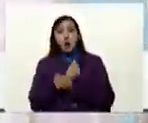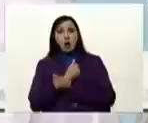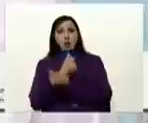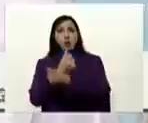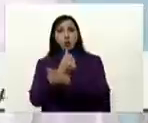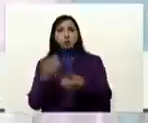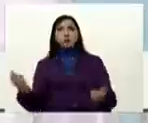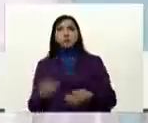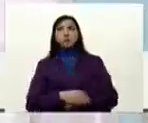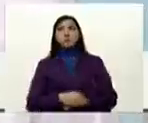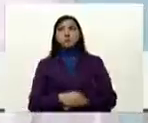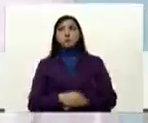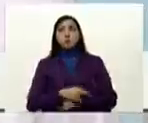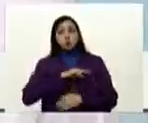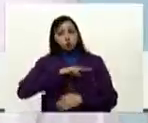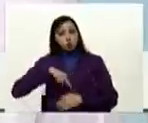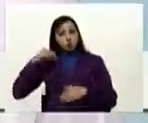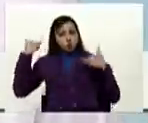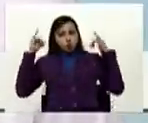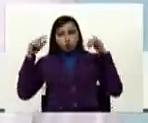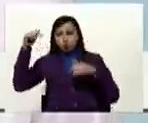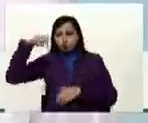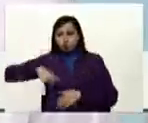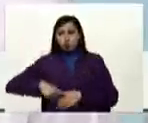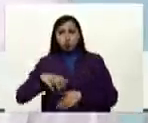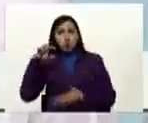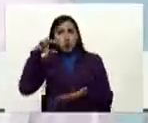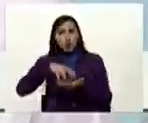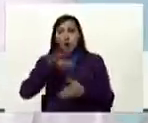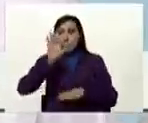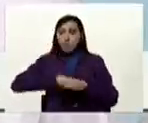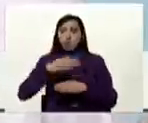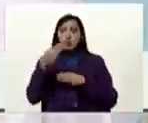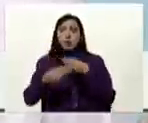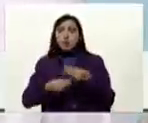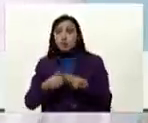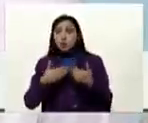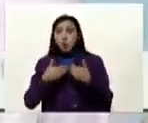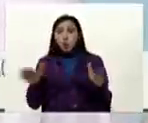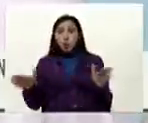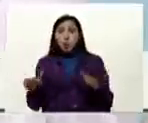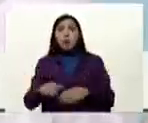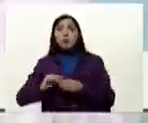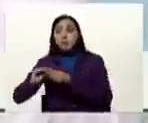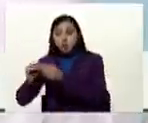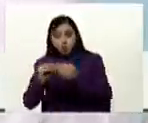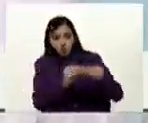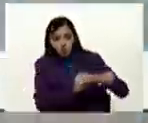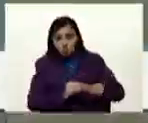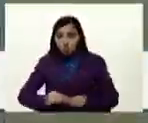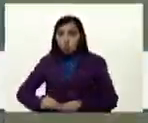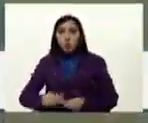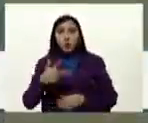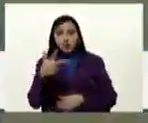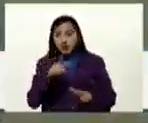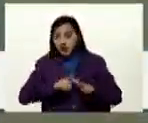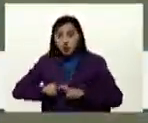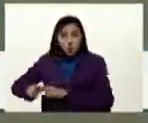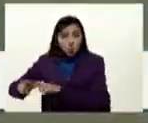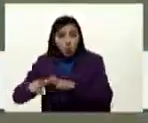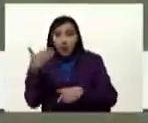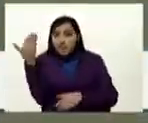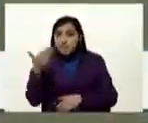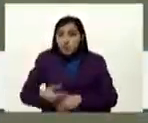que estamos de fiesta en el estado de Aragua, porque hoy se están rehabilitando tres espacios de gran importancia para